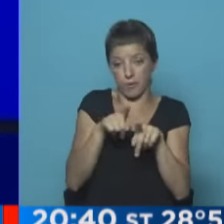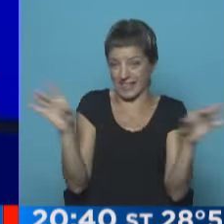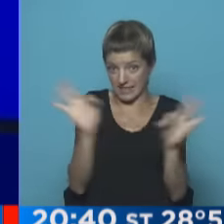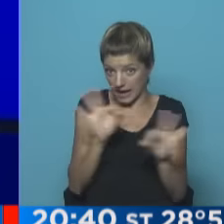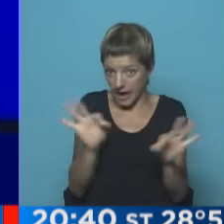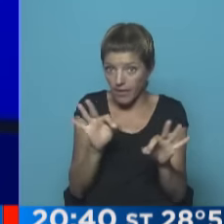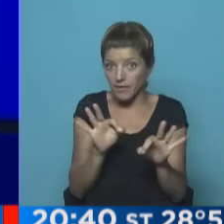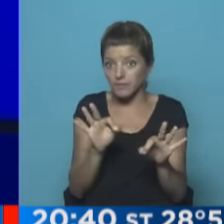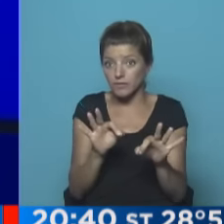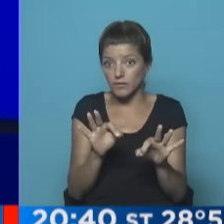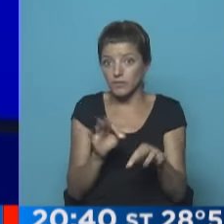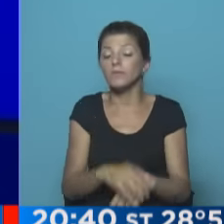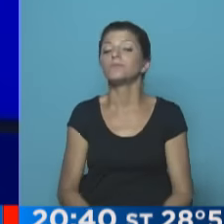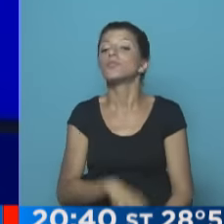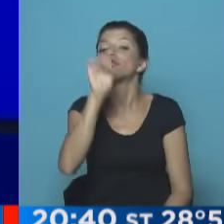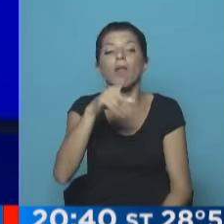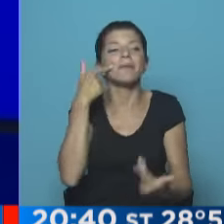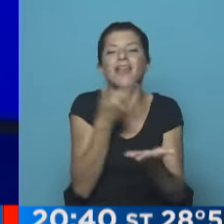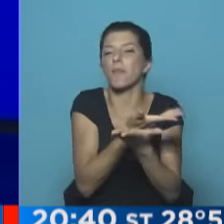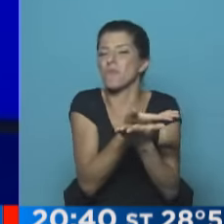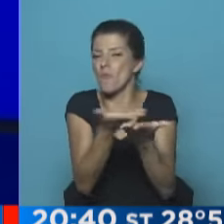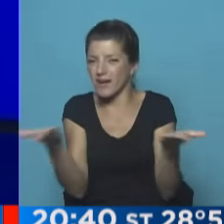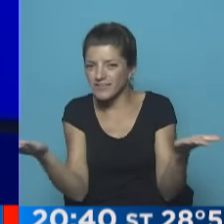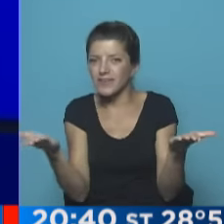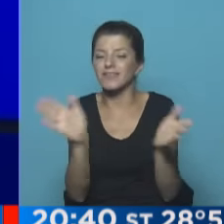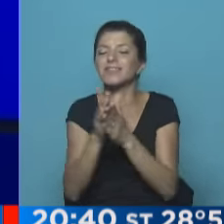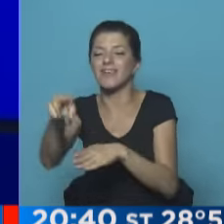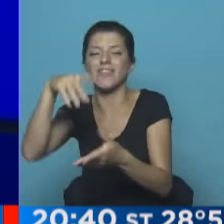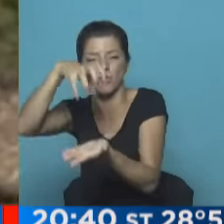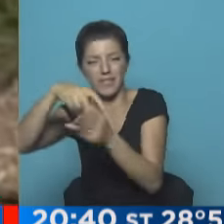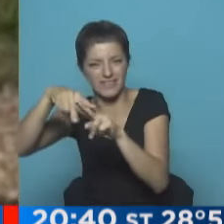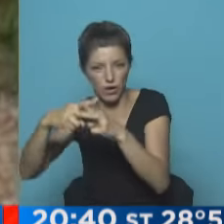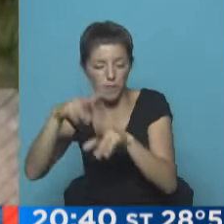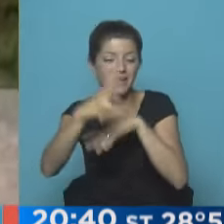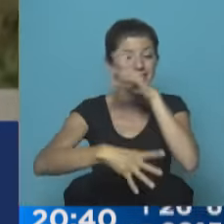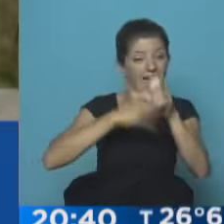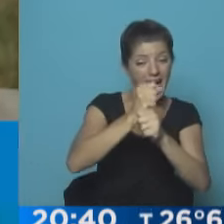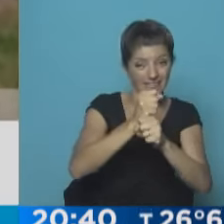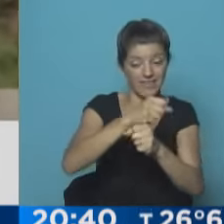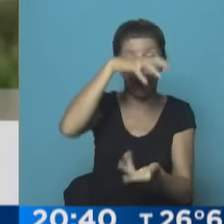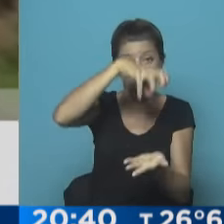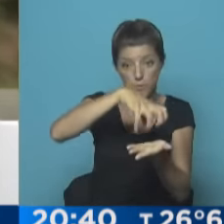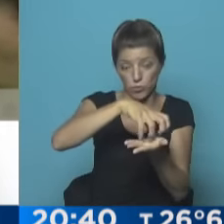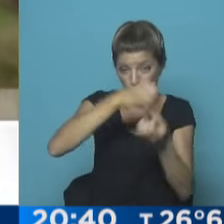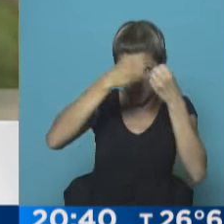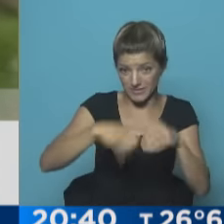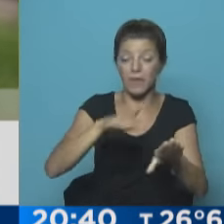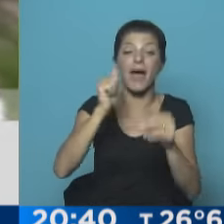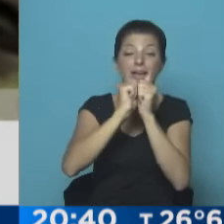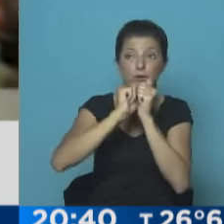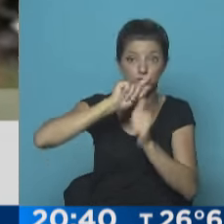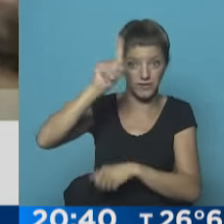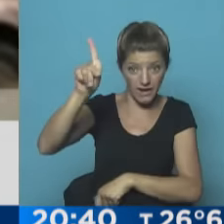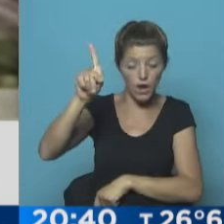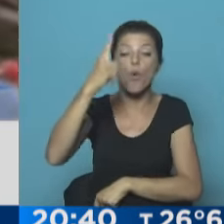ya en juego, si bien era el enlace que había desde la salida en Tecnópolis hasta el punto cero que estaba en Rosario, hubo un